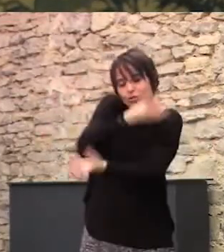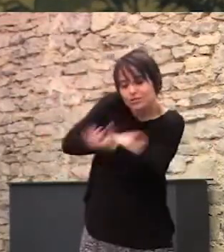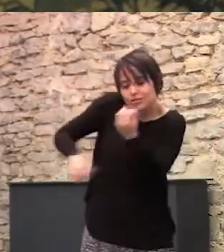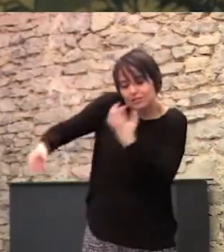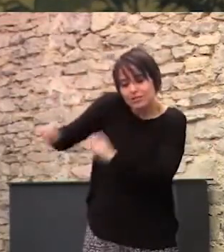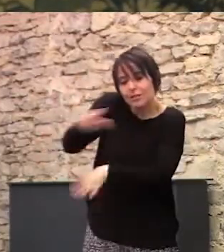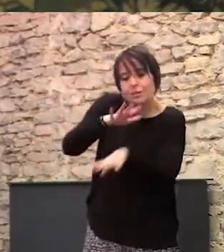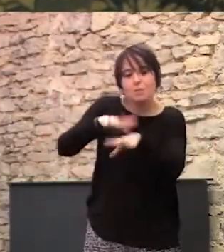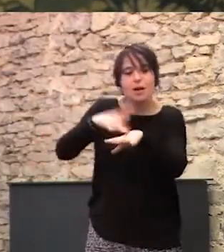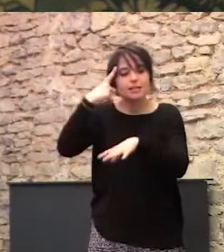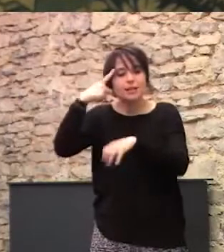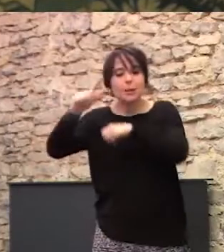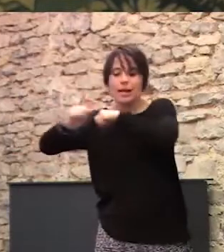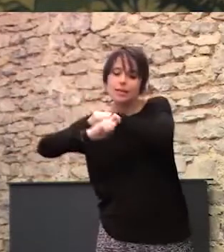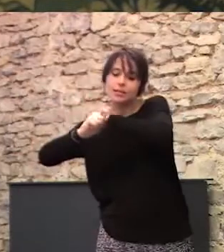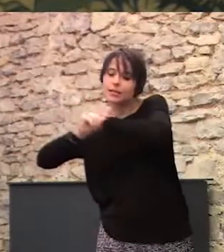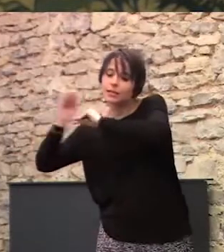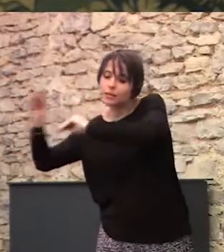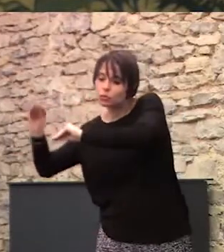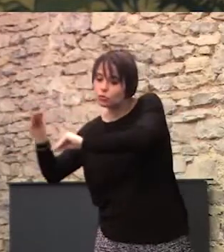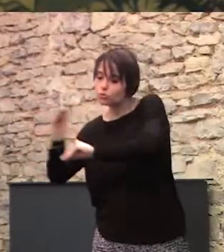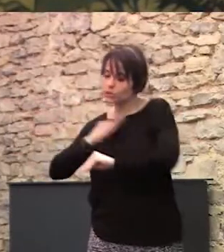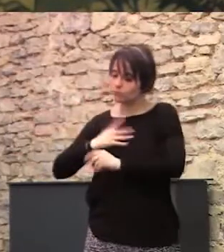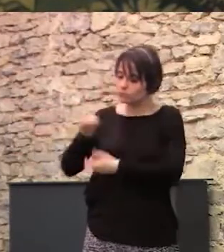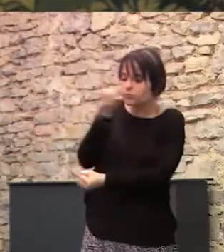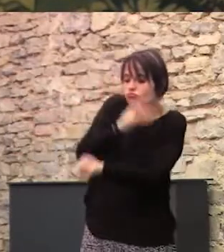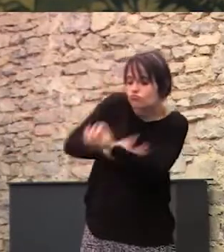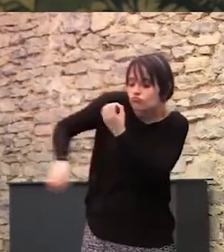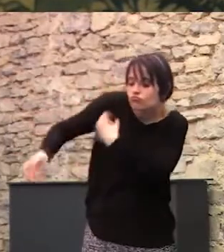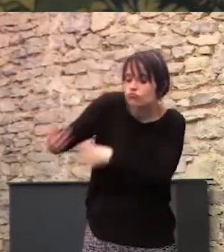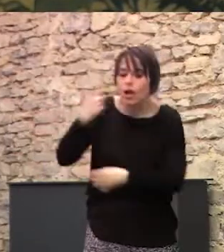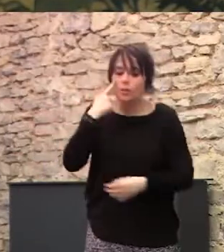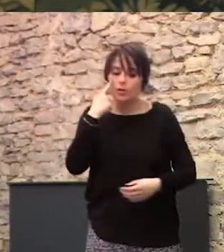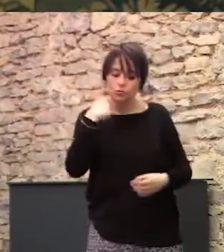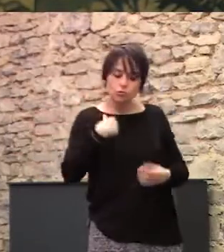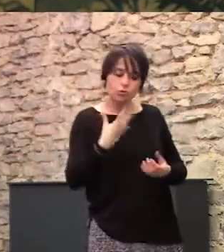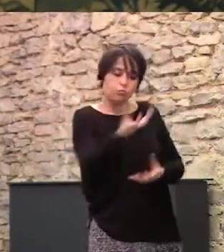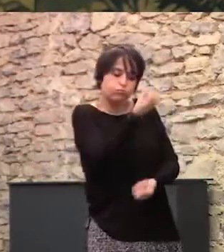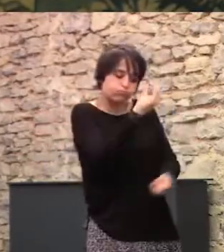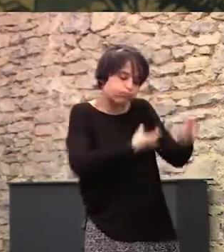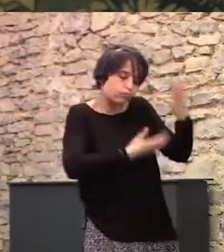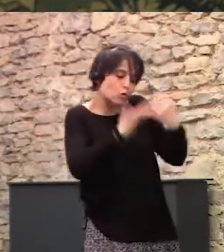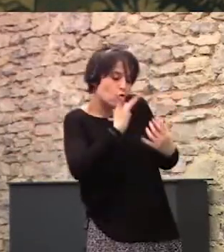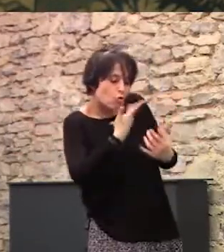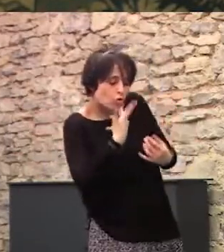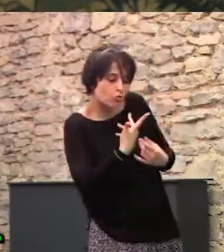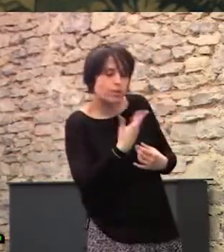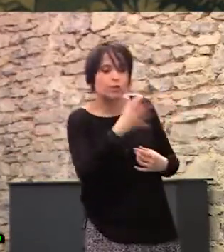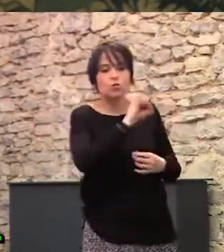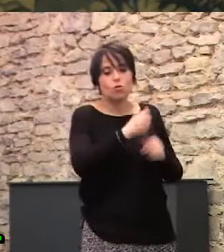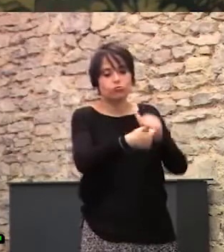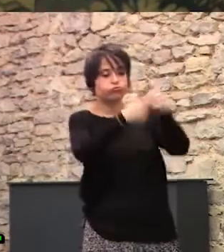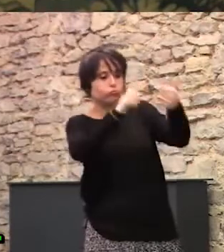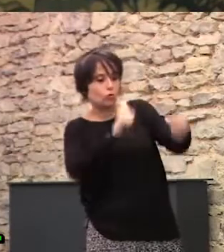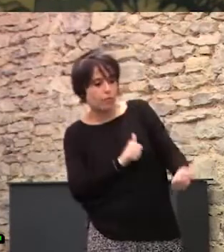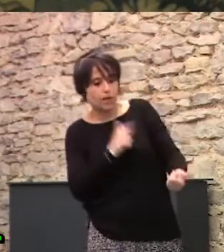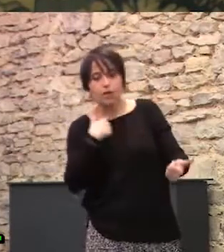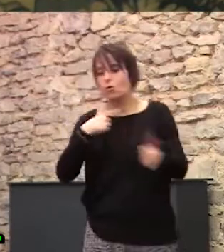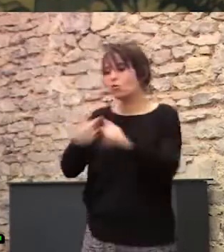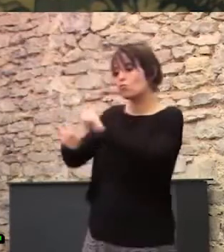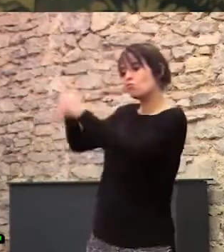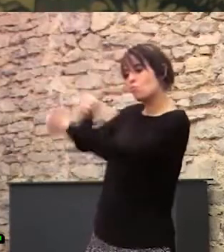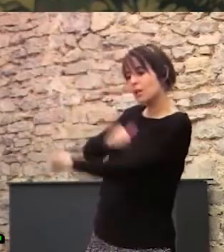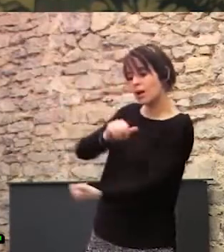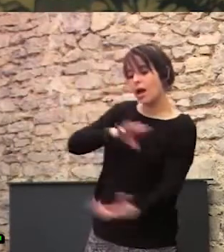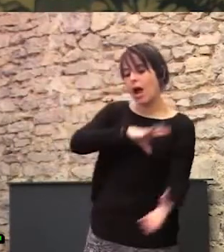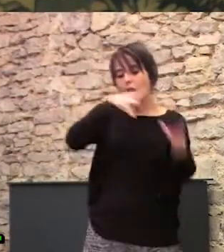intercambiando estrategias, formas de hacer, que unas podemos, bueno, conocer e intentar replicar, adaptándolas